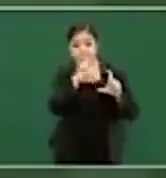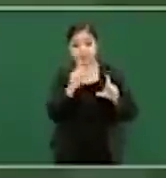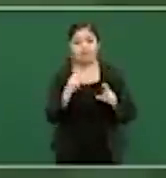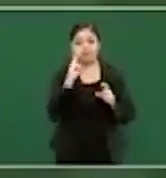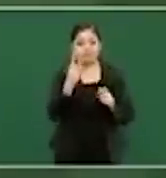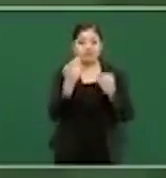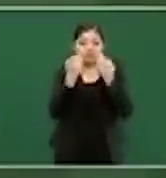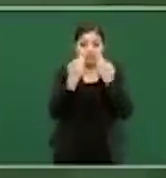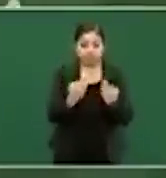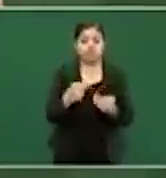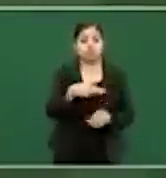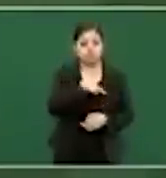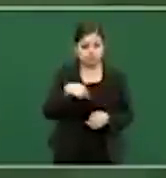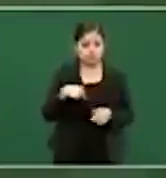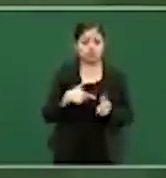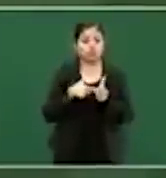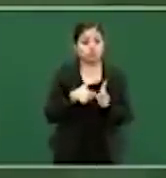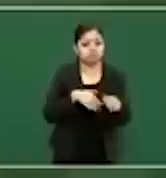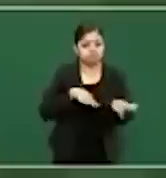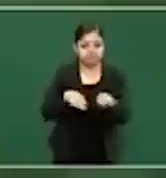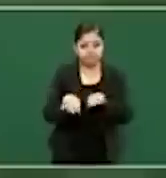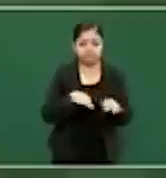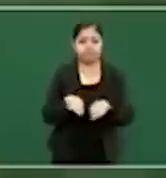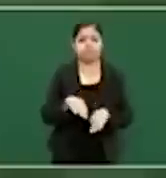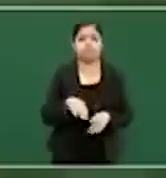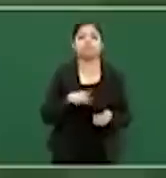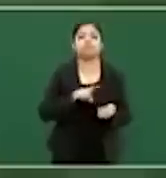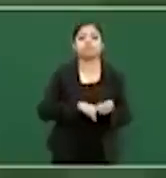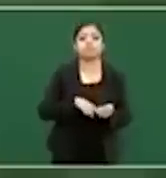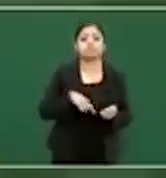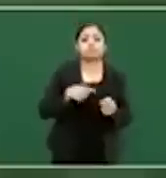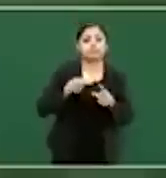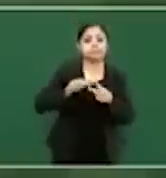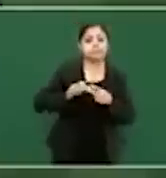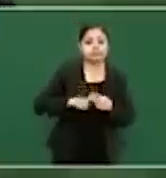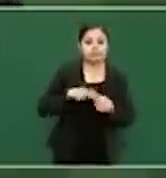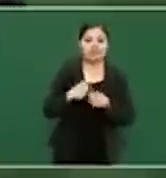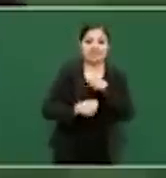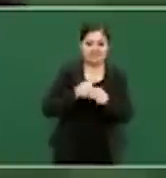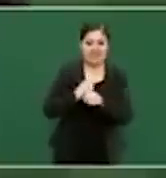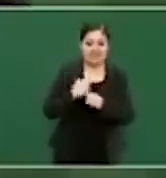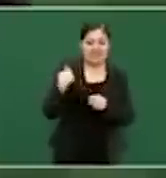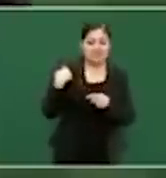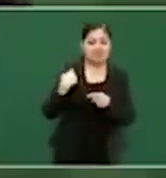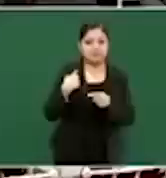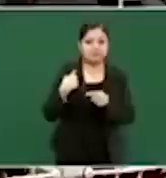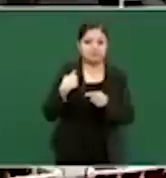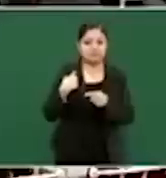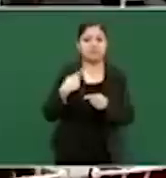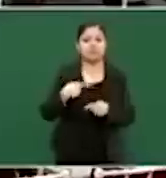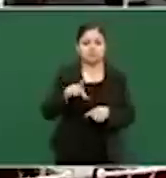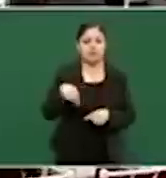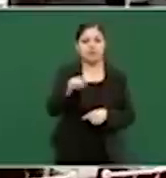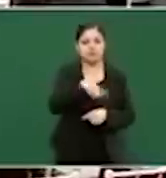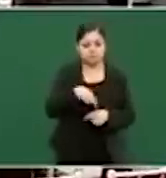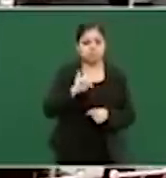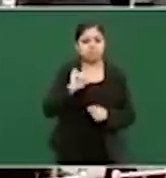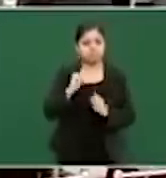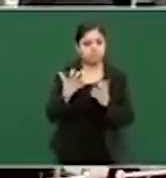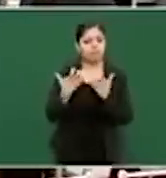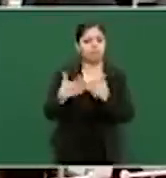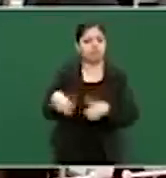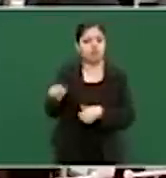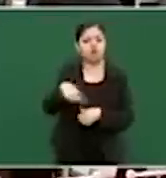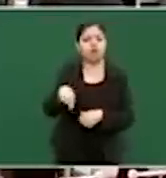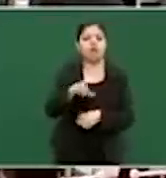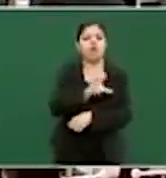trabajo se está haciendo bien y contra lo que a lo mejor fueron los pronósticos al inicio, lo que corroboramos es que la mesa de coordinación estatal está funcionando y funcionando muy